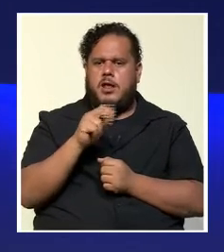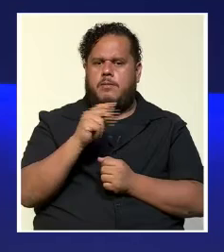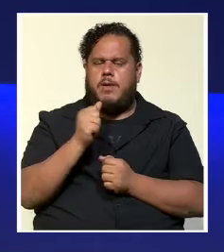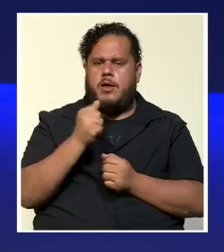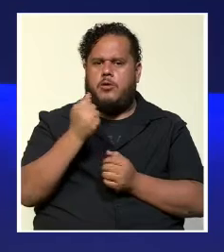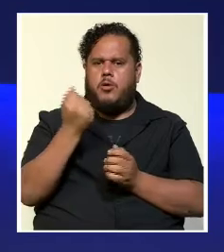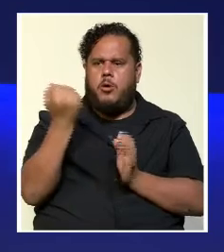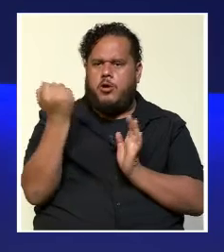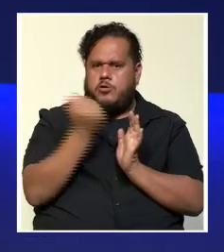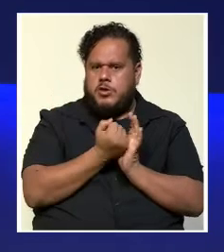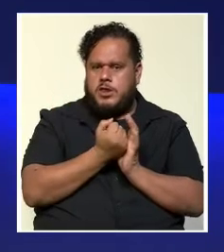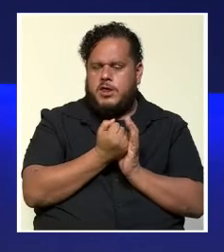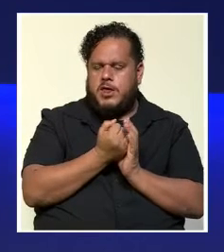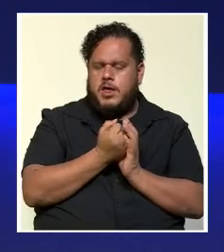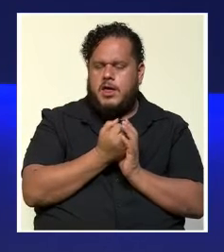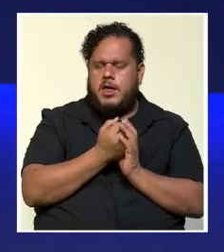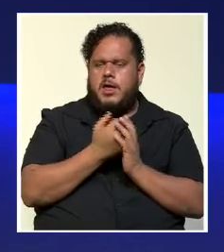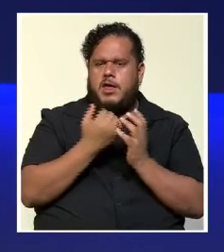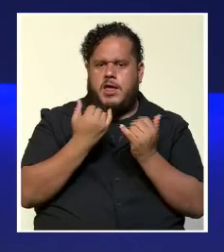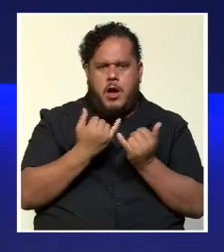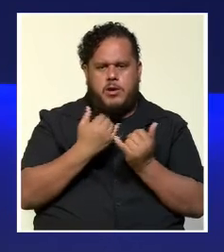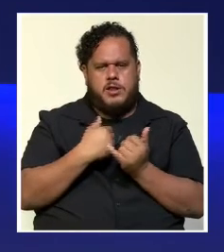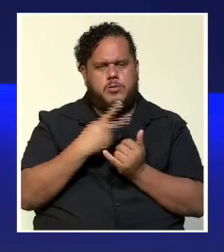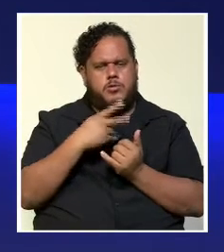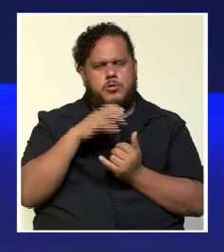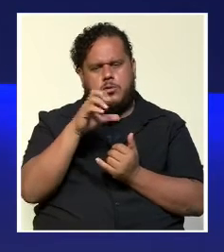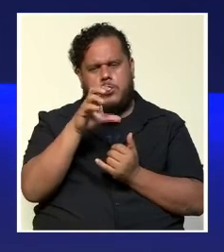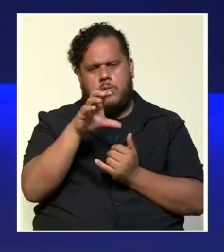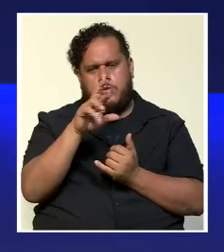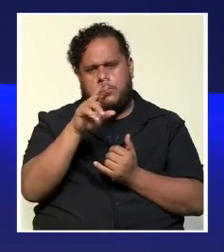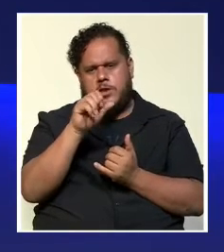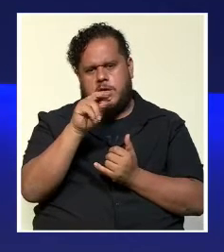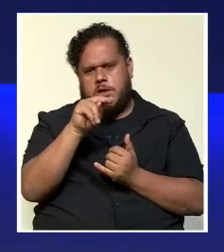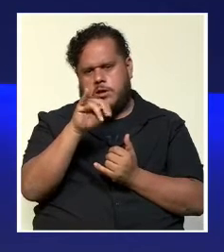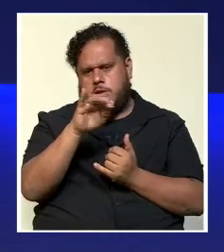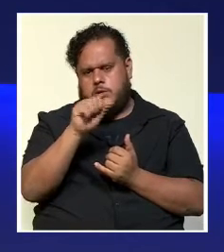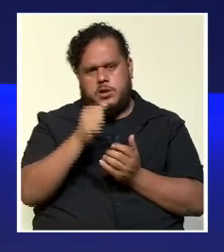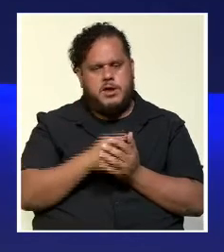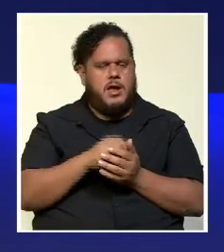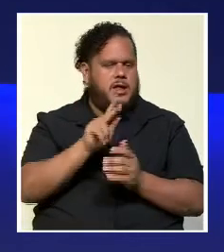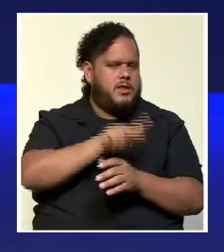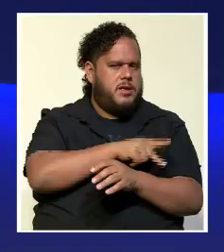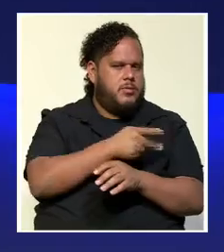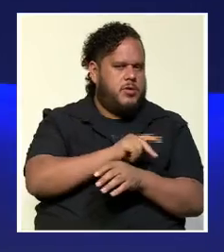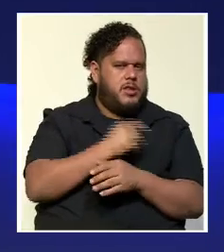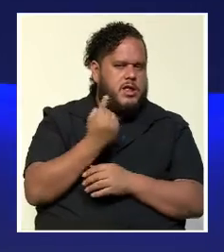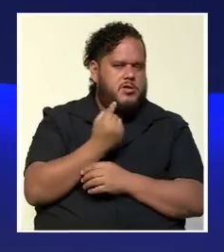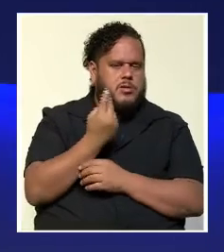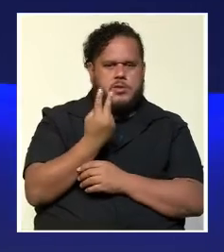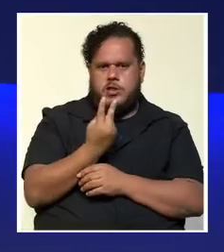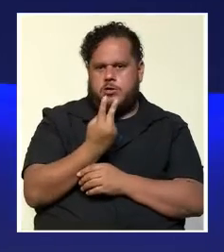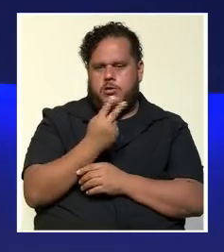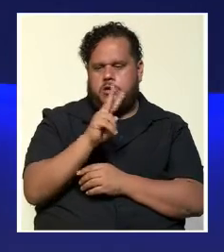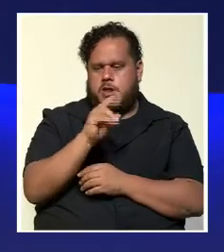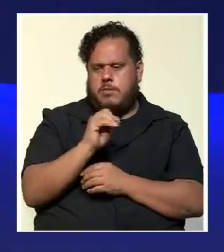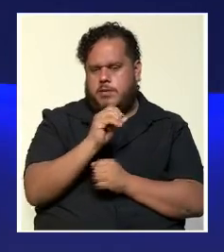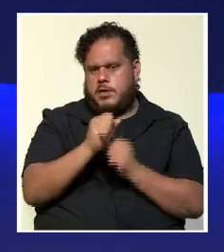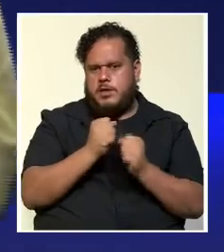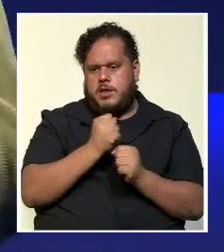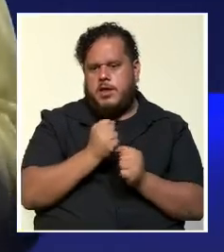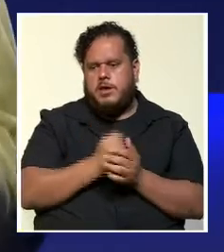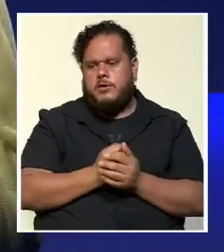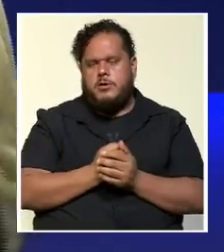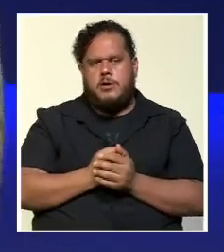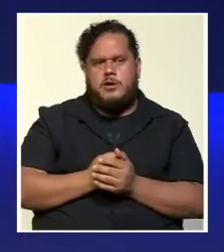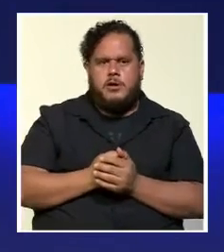tenemos y hace como 2 años tuvimos otro, pero de crónica, de poesía. Pienso que solo estos 2 en 20 años es